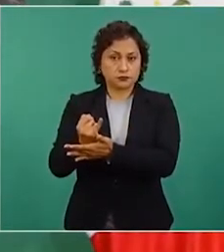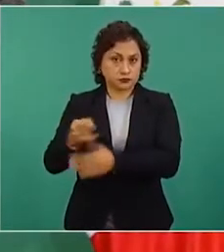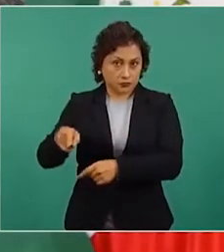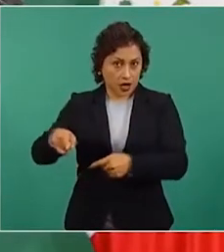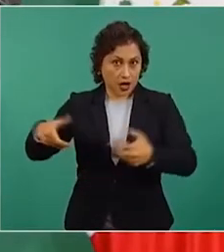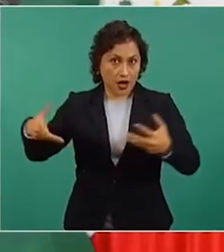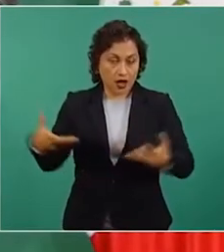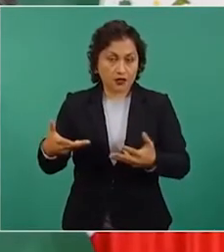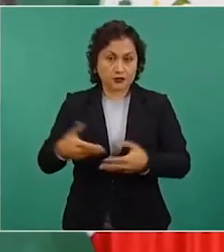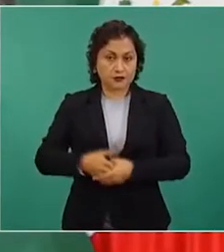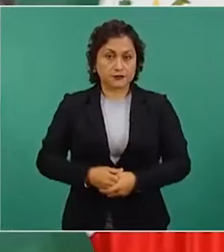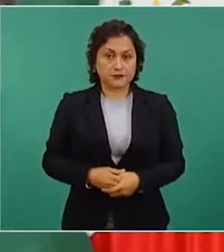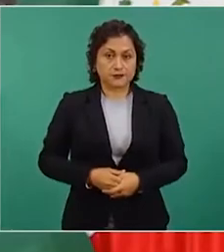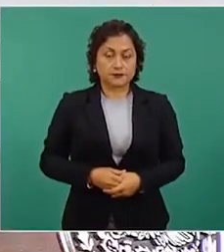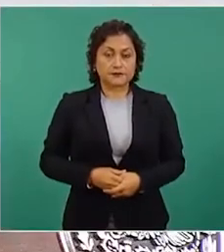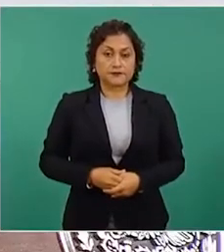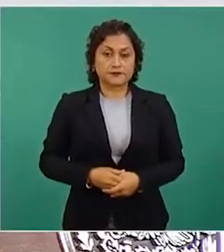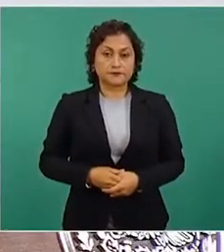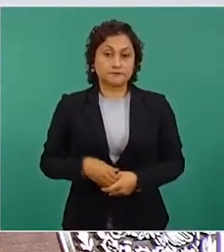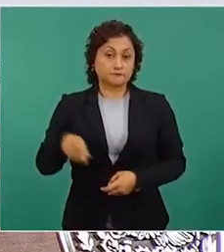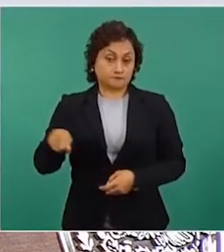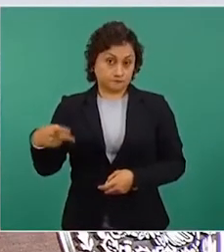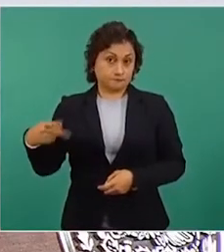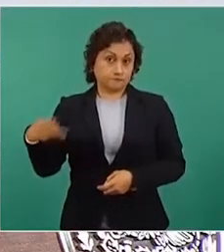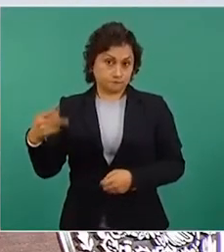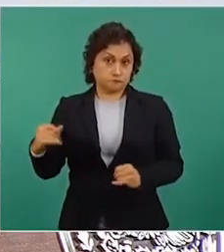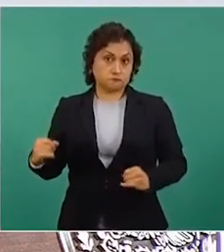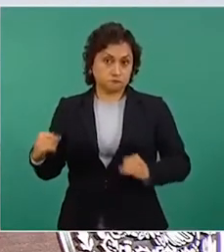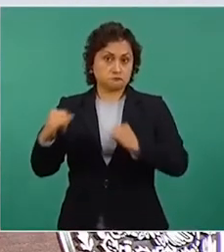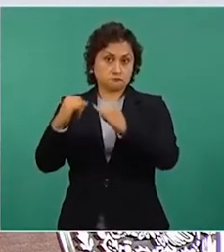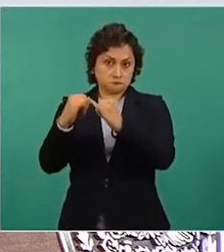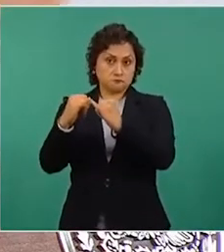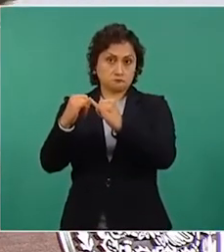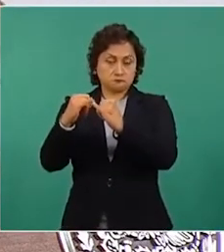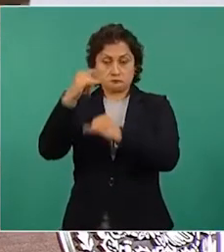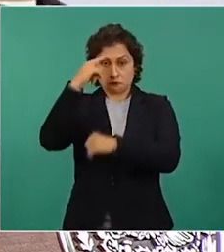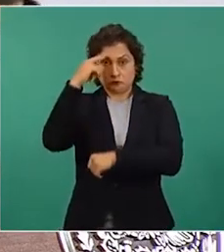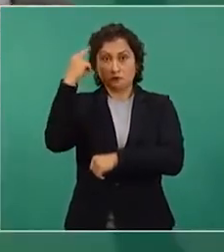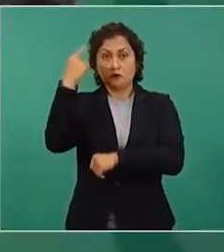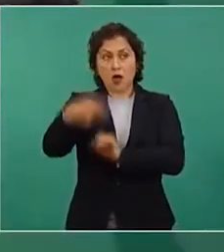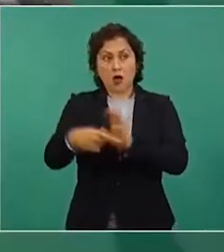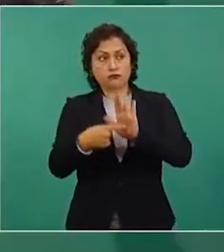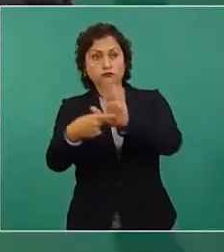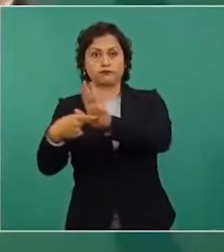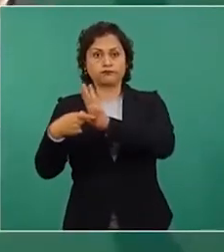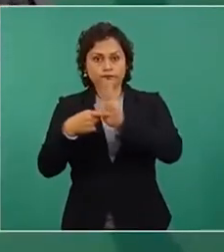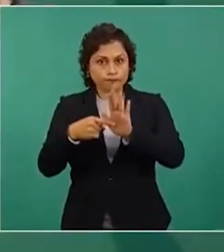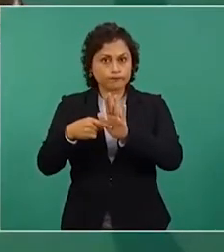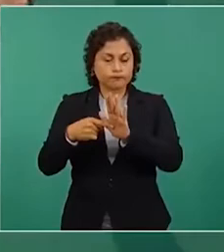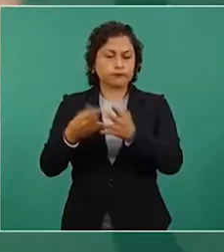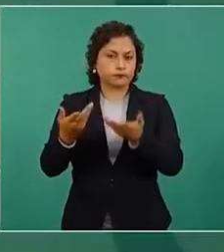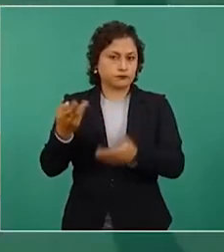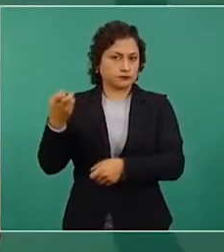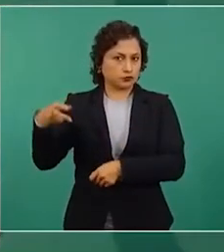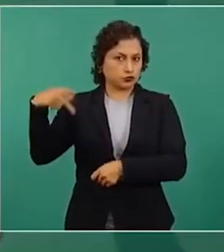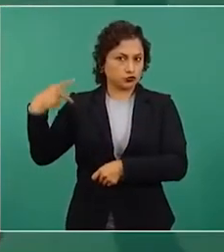actuación de ese Instituto para la Transparencia. Y otra actuación destacadísima